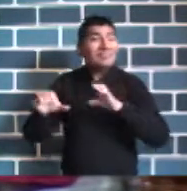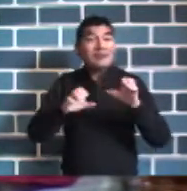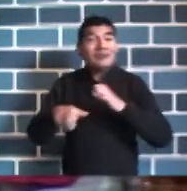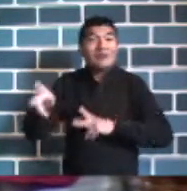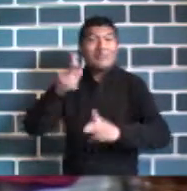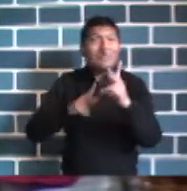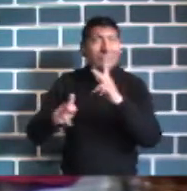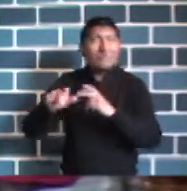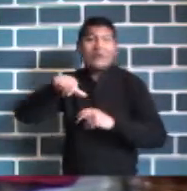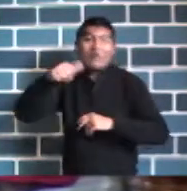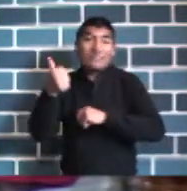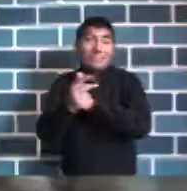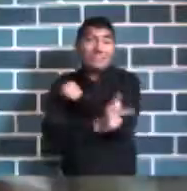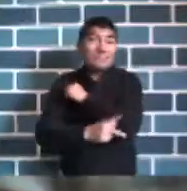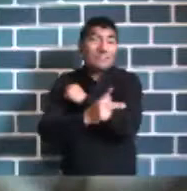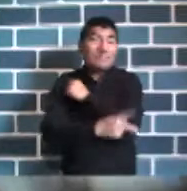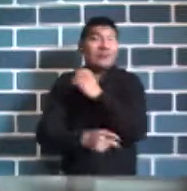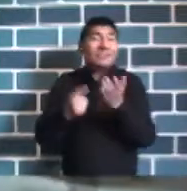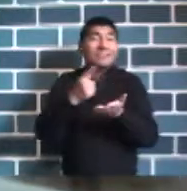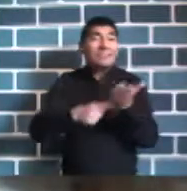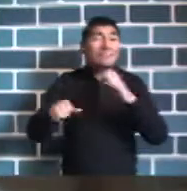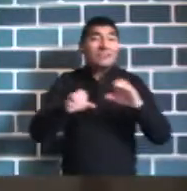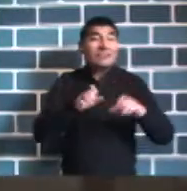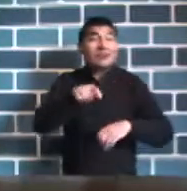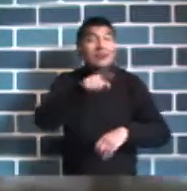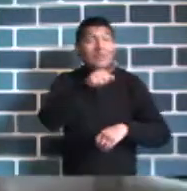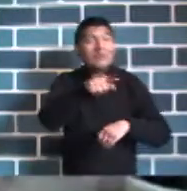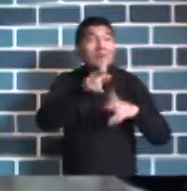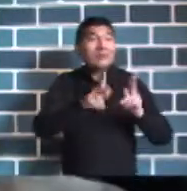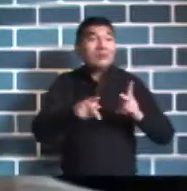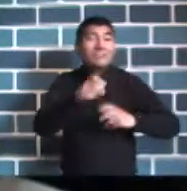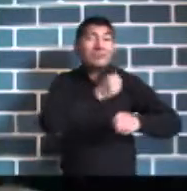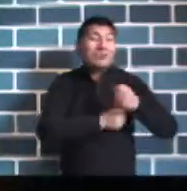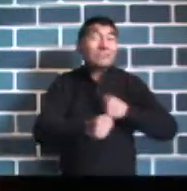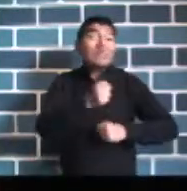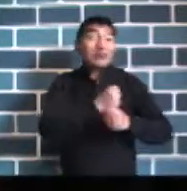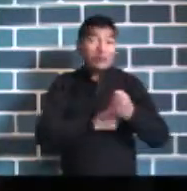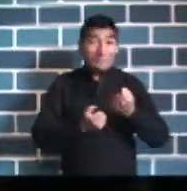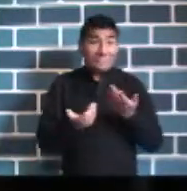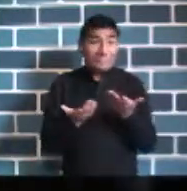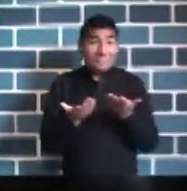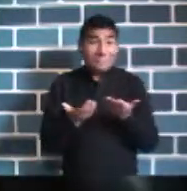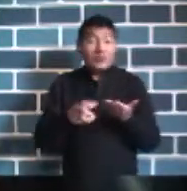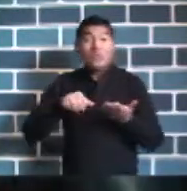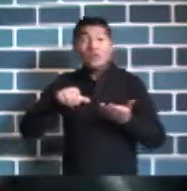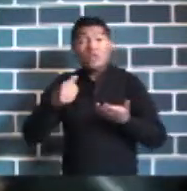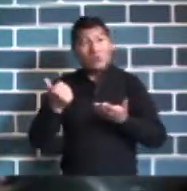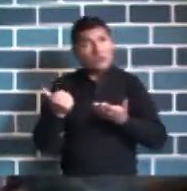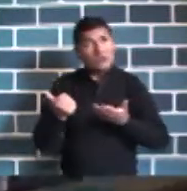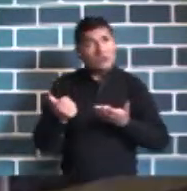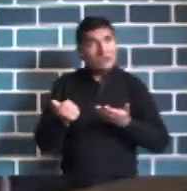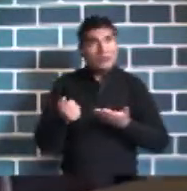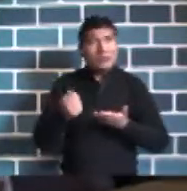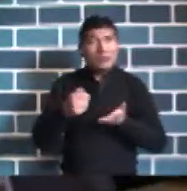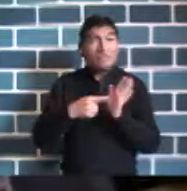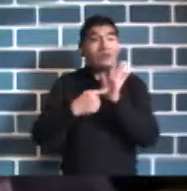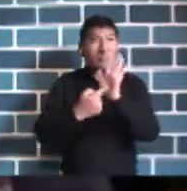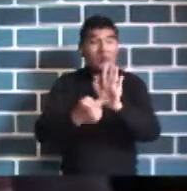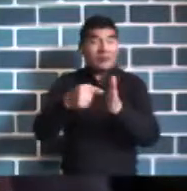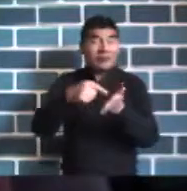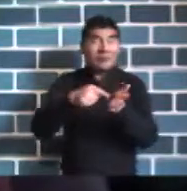por el migrante que hacemos por aquel que sufre otro aspecto que subrayó de este texto